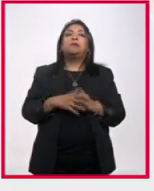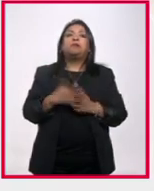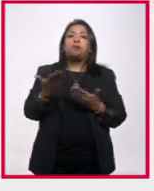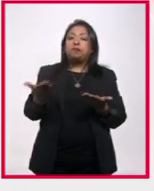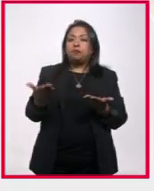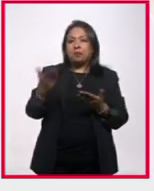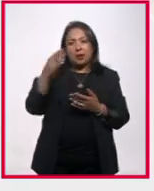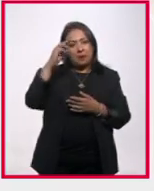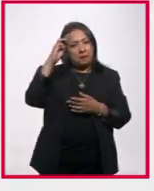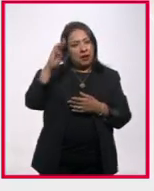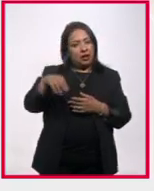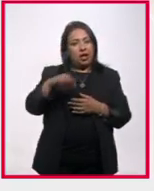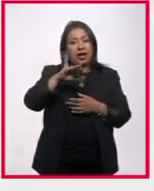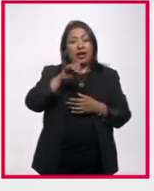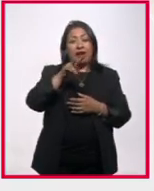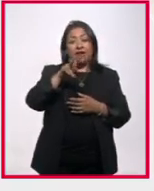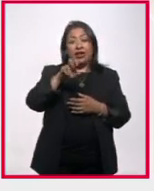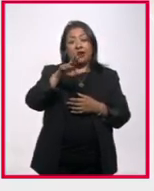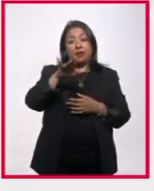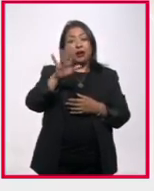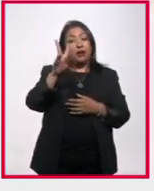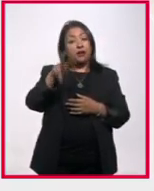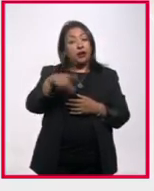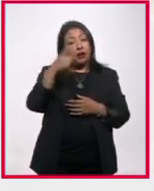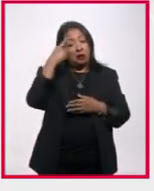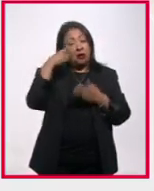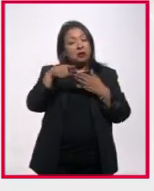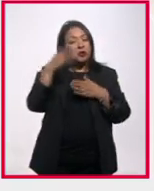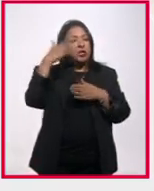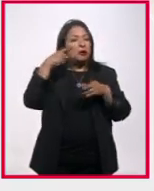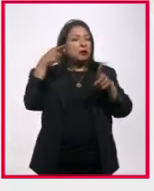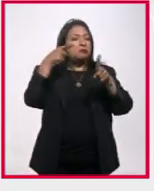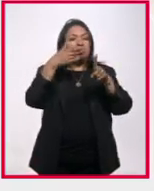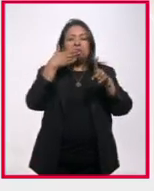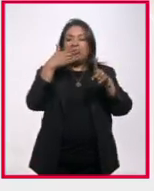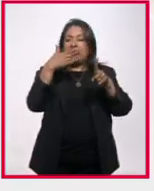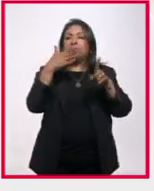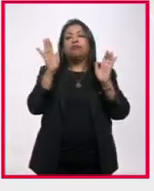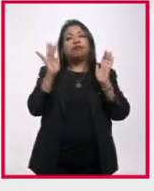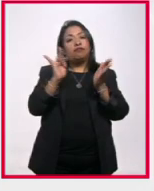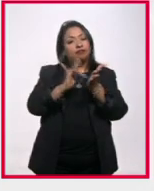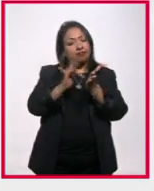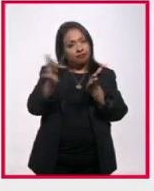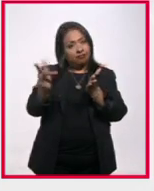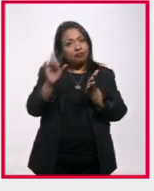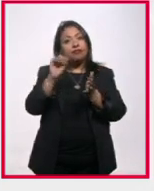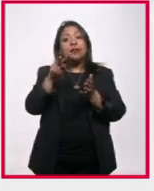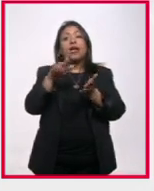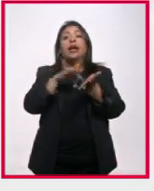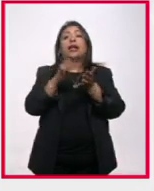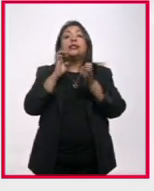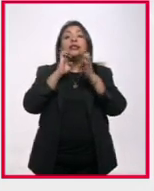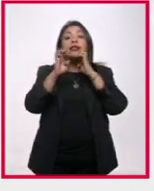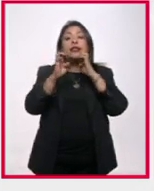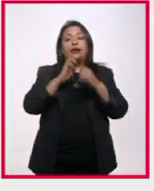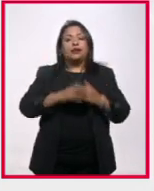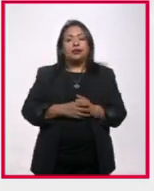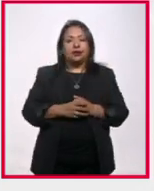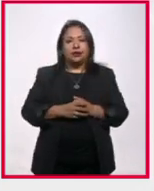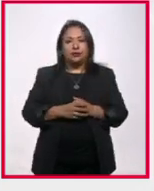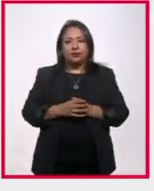Javier Camarena, de verdad creo que conoces muy bien tu misión. Muchas gracias por eso y gracias por esta entrevista. Gracias,